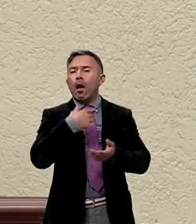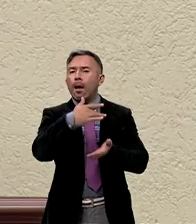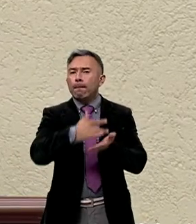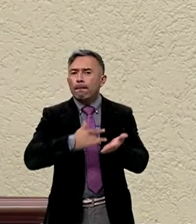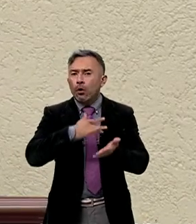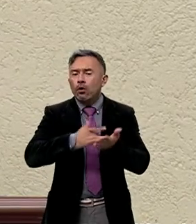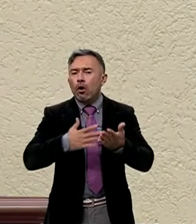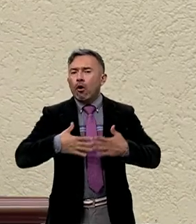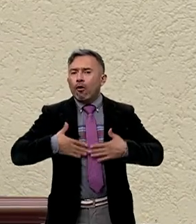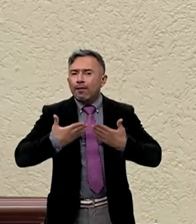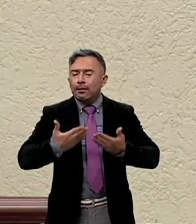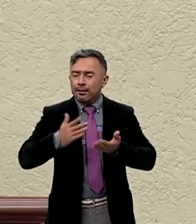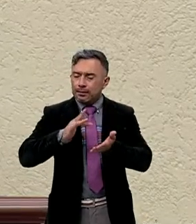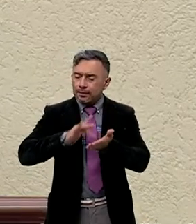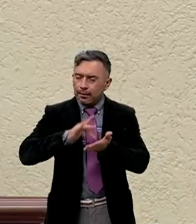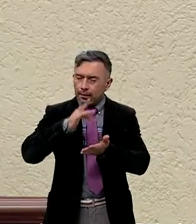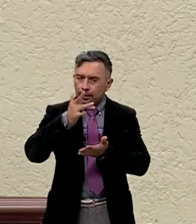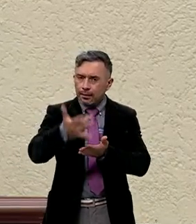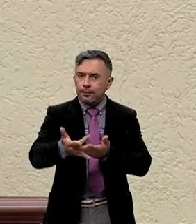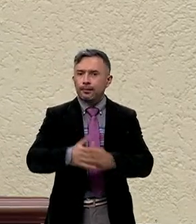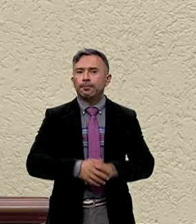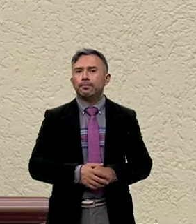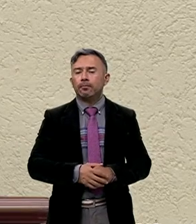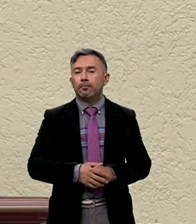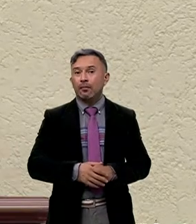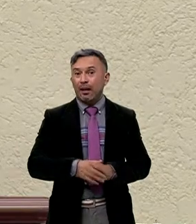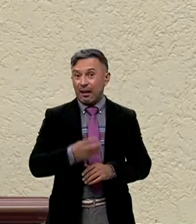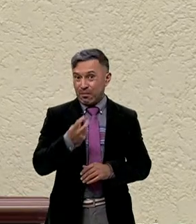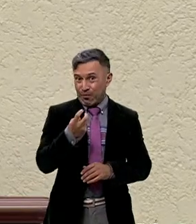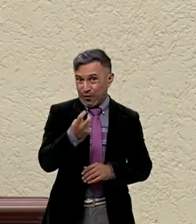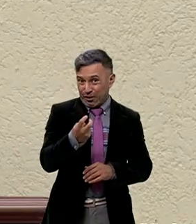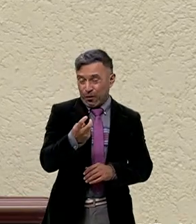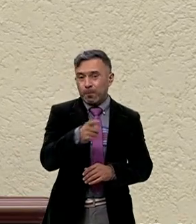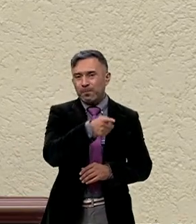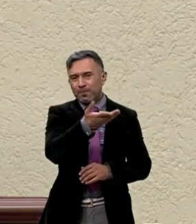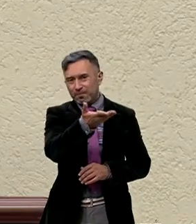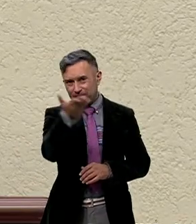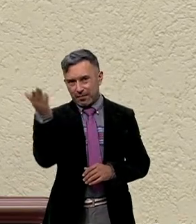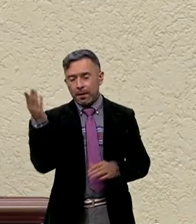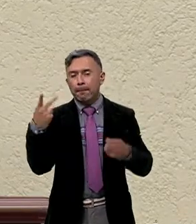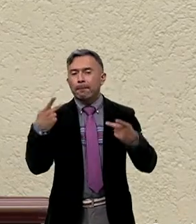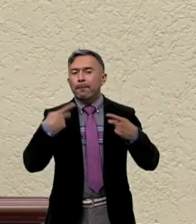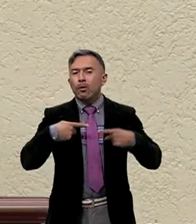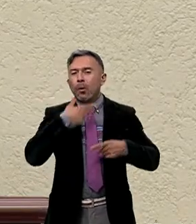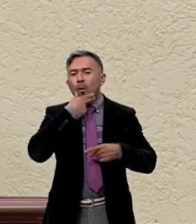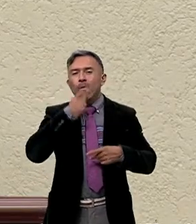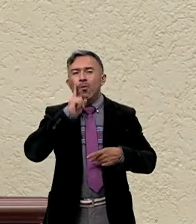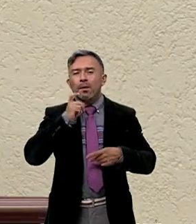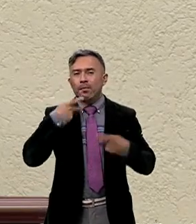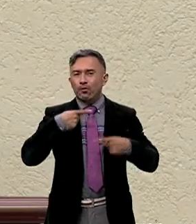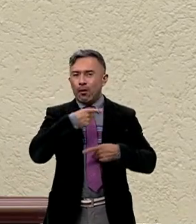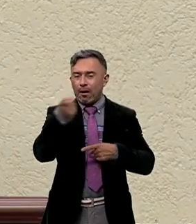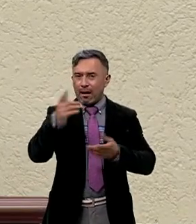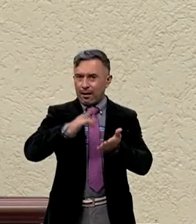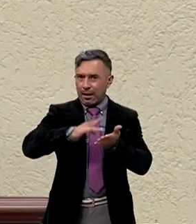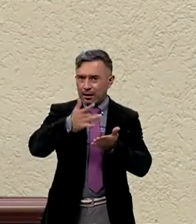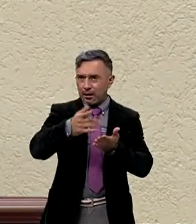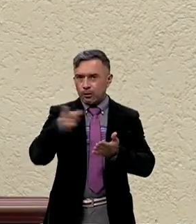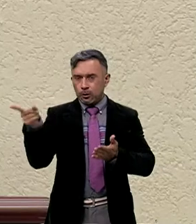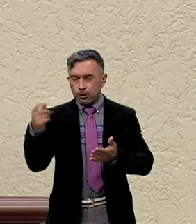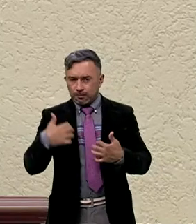por ello gracias a ustedes ciudadanas y ciudadanos le pese a que el dps